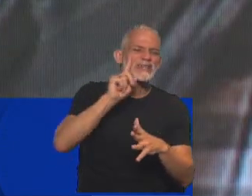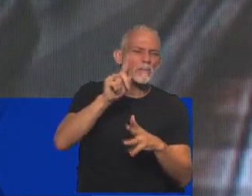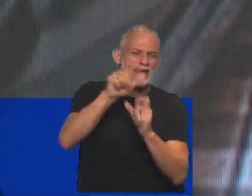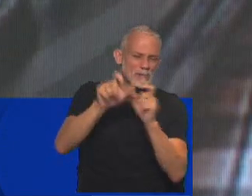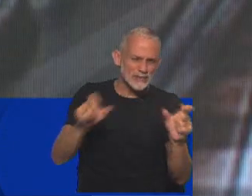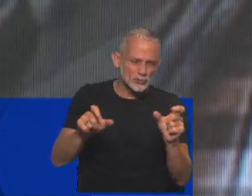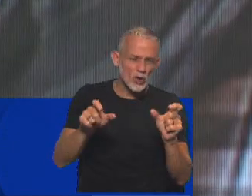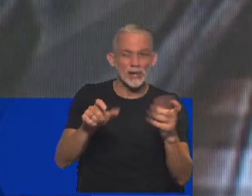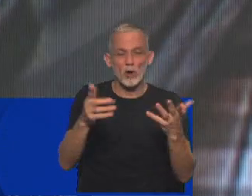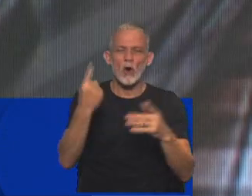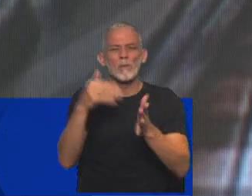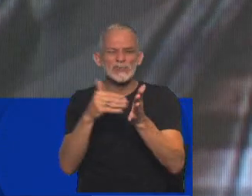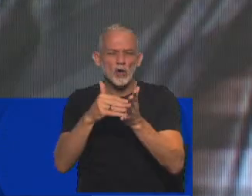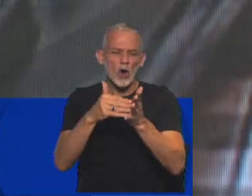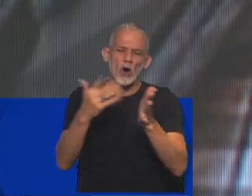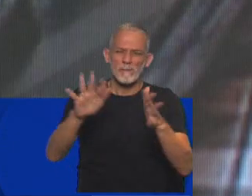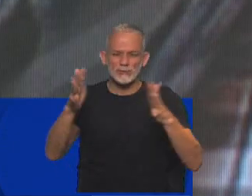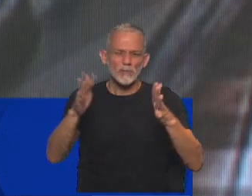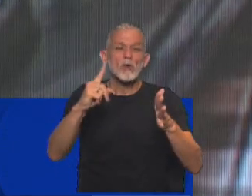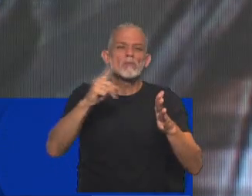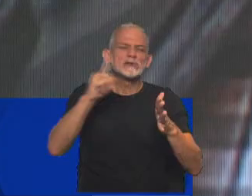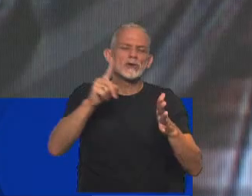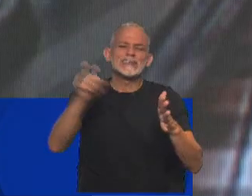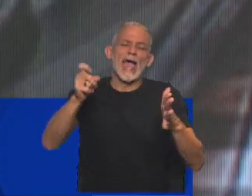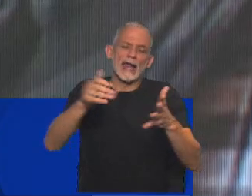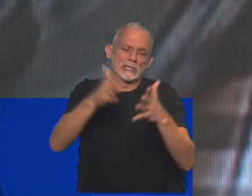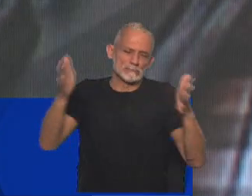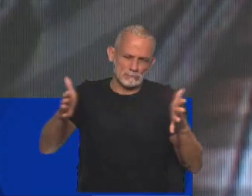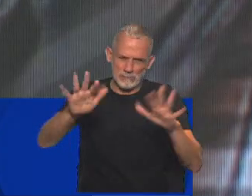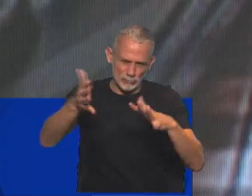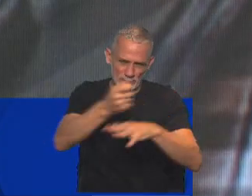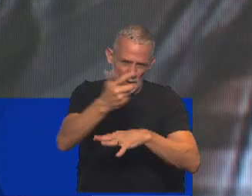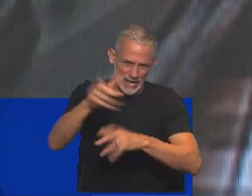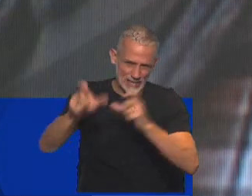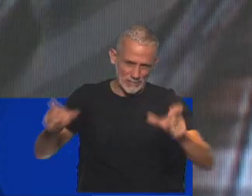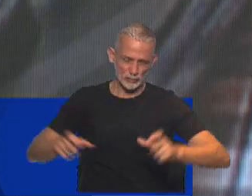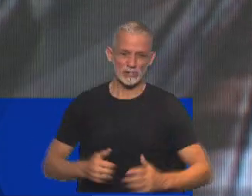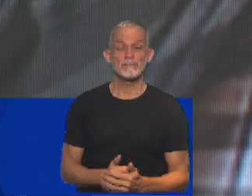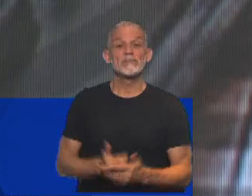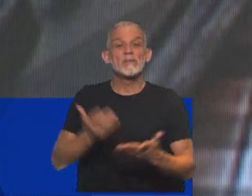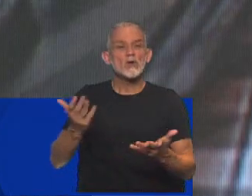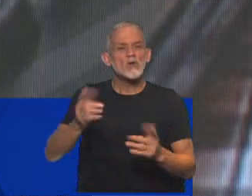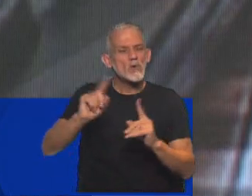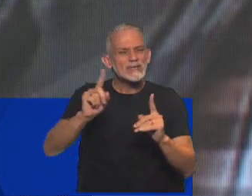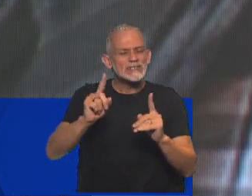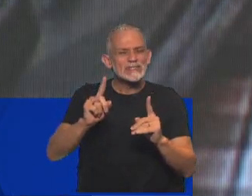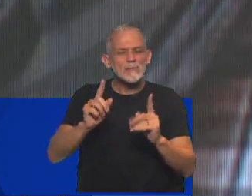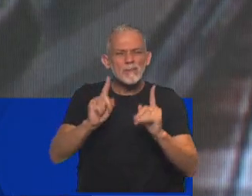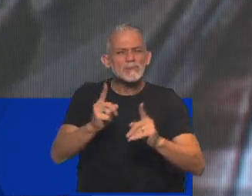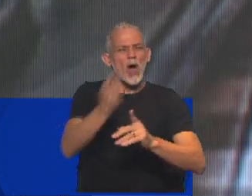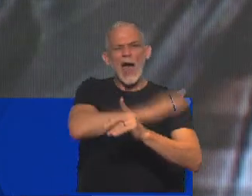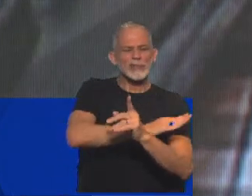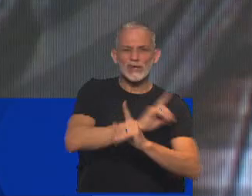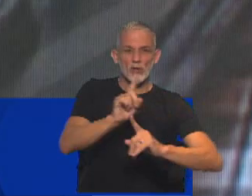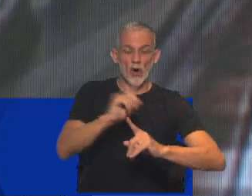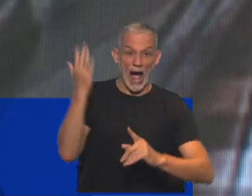personas, barra 1 millón, 1.100.000 a lo sumo, pero hoy lo que hay que entender que tal vez no va a tener el mismo impacto que antes.